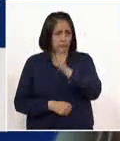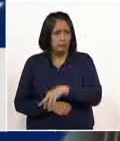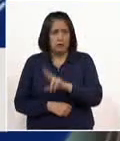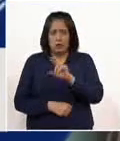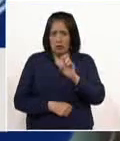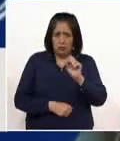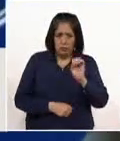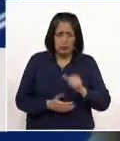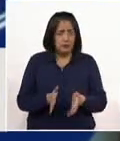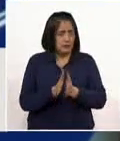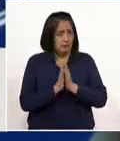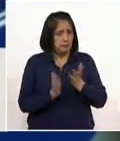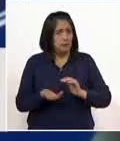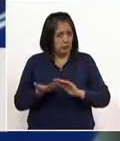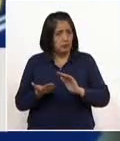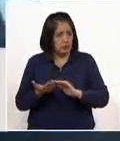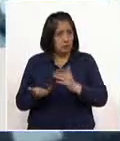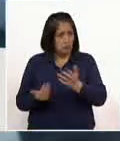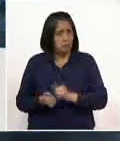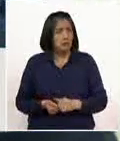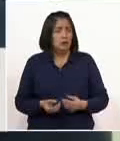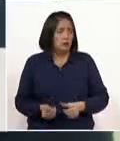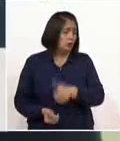Rosas, se le pidieron disculpas y se le